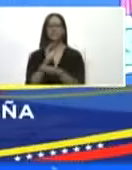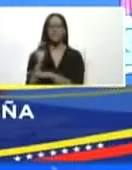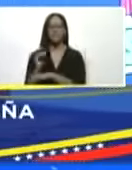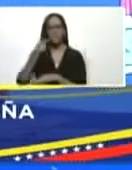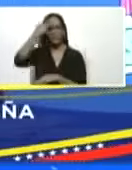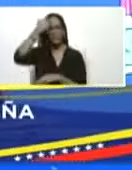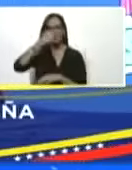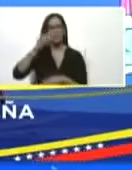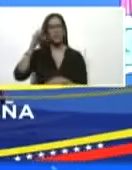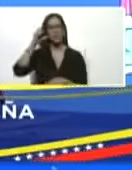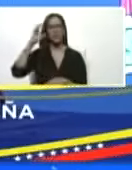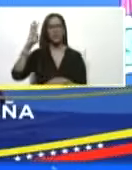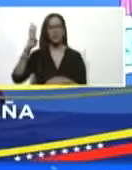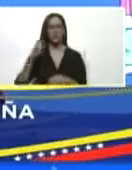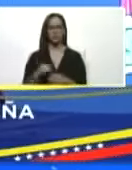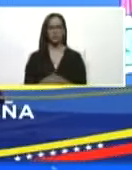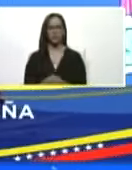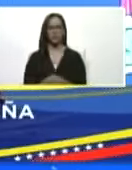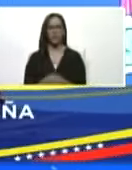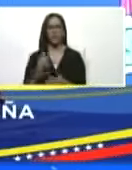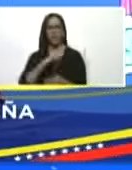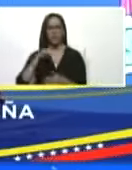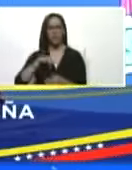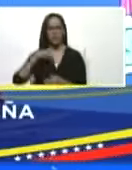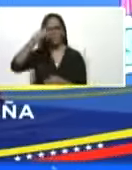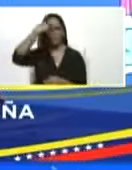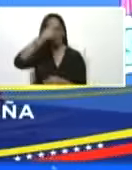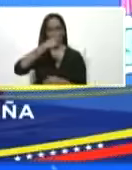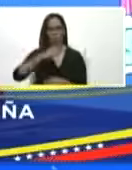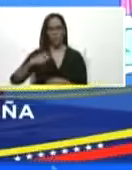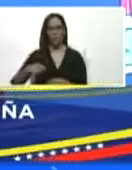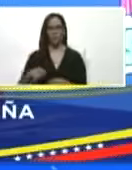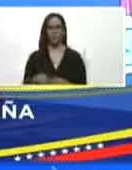Cristo, del pueblo de Dios, de nuestro pueblo.